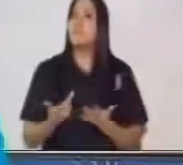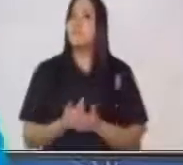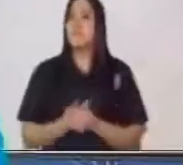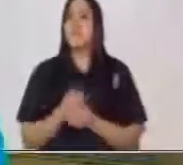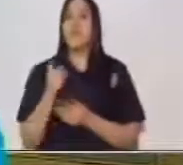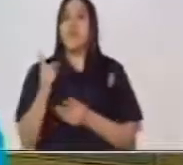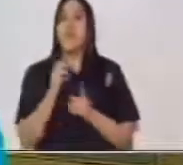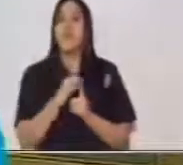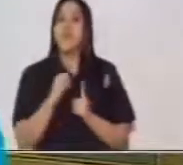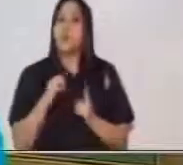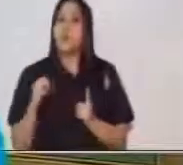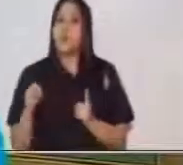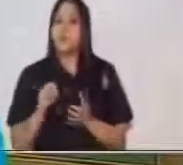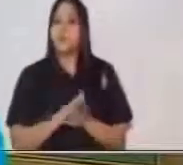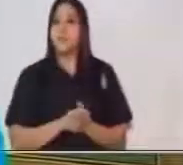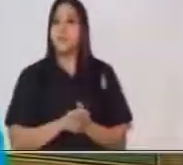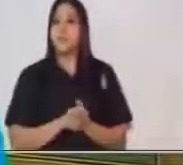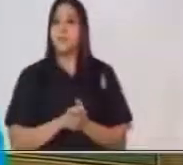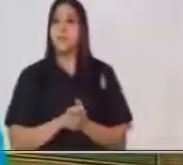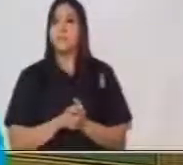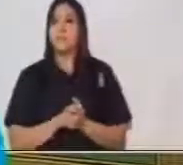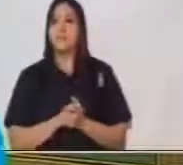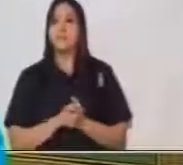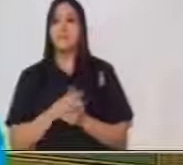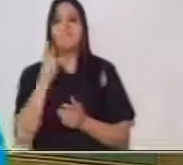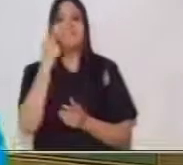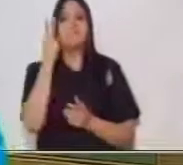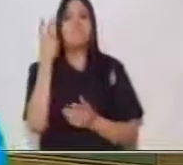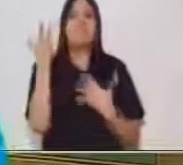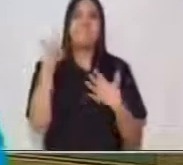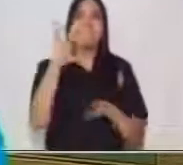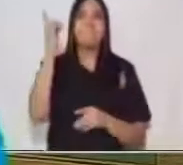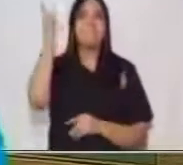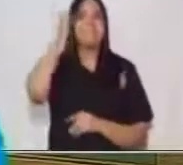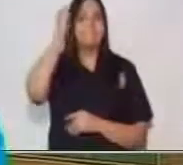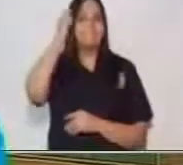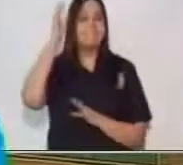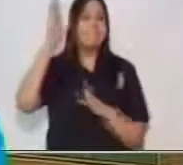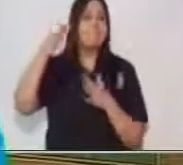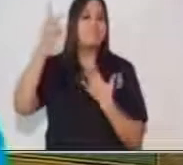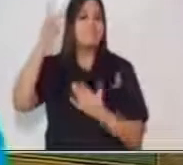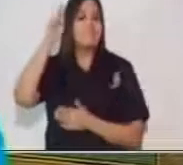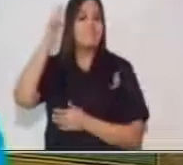una oración. A ver, pensemos qué se nos puede ocurrir.